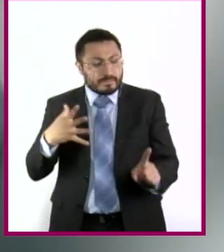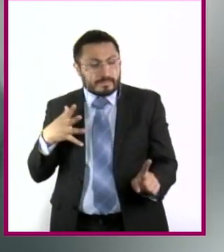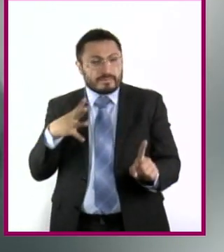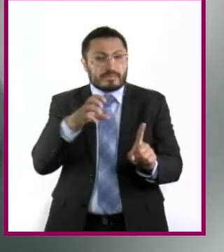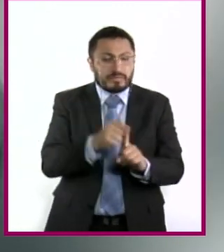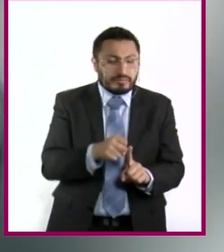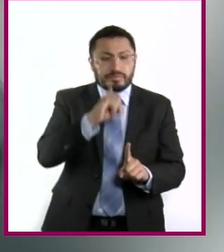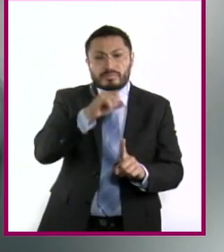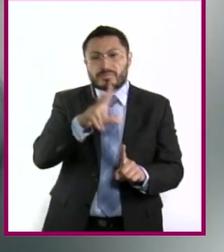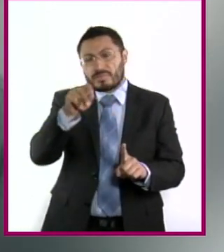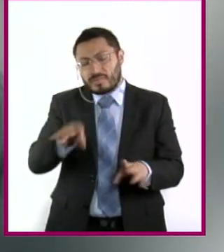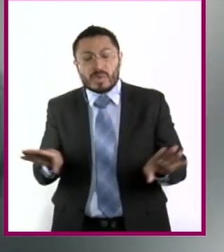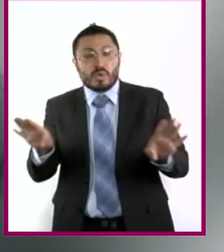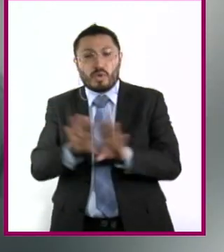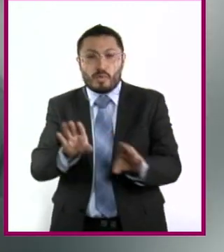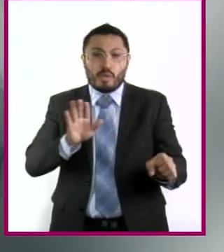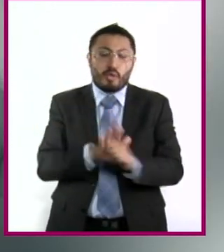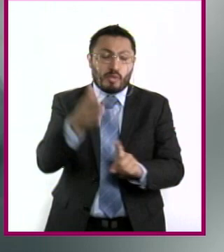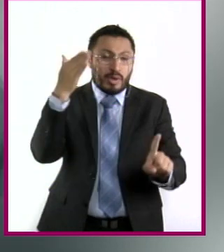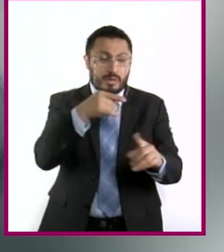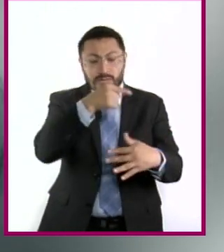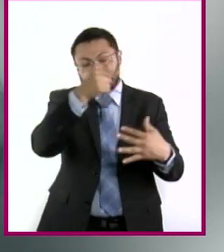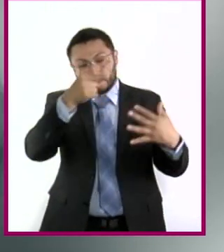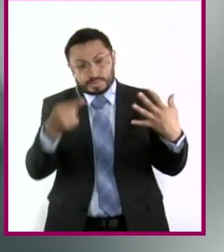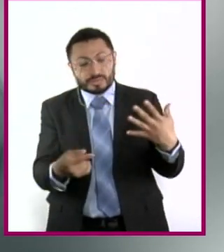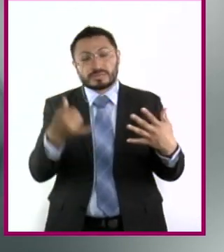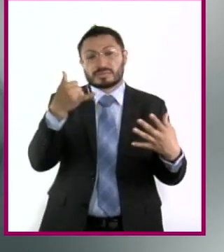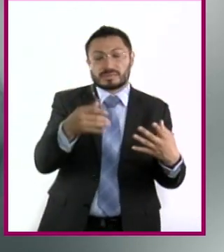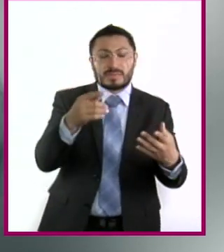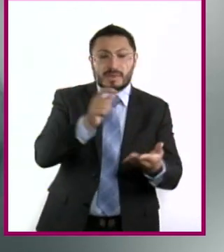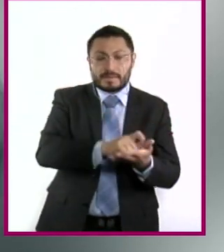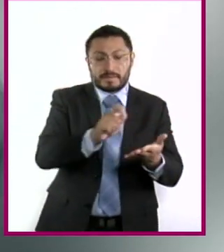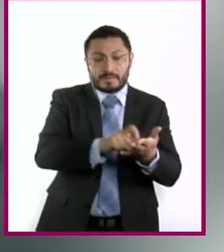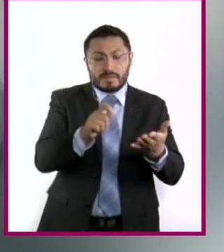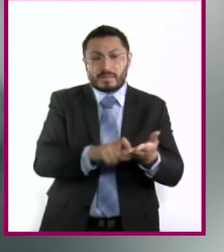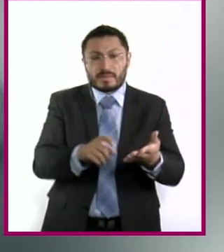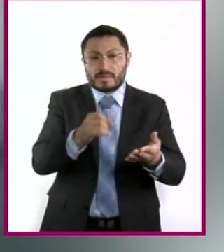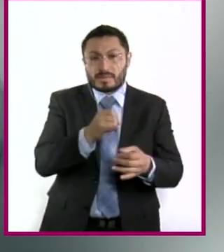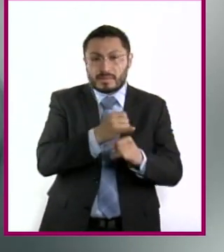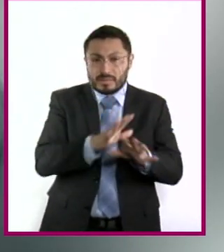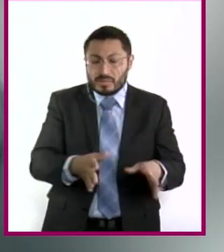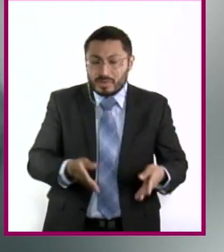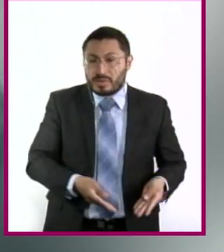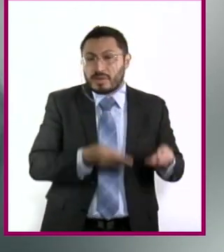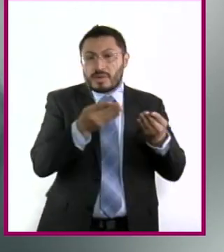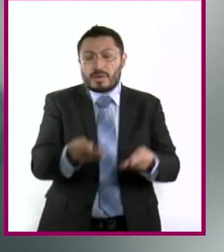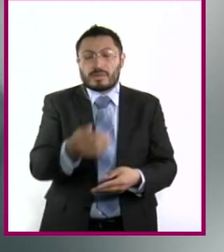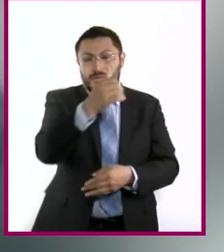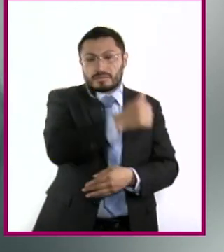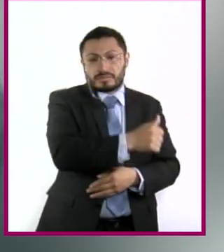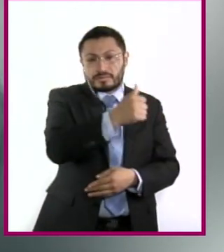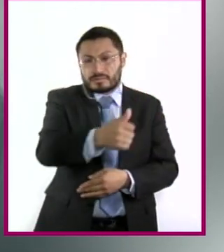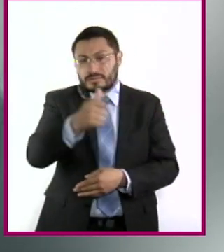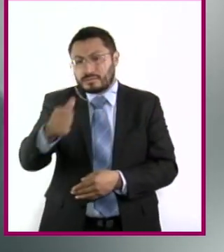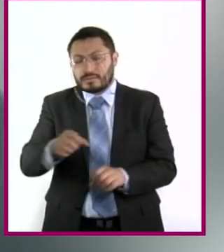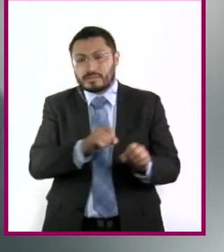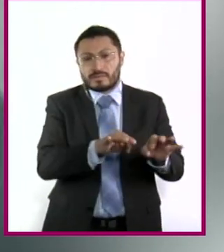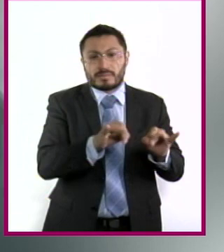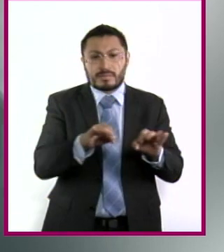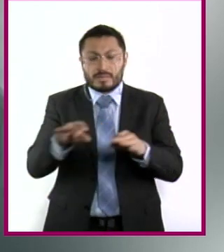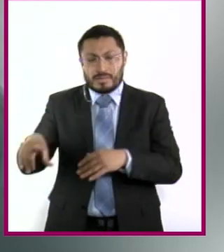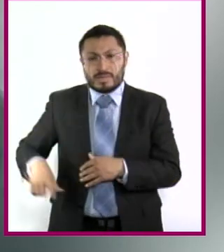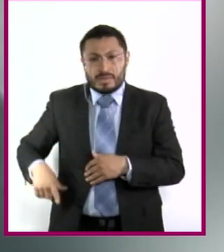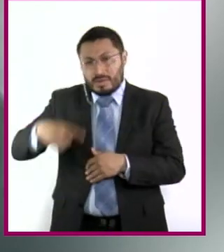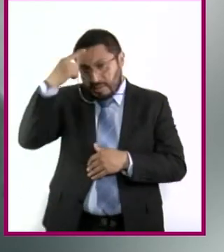los retos que tengan y entregamos un informe a cada una de las secretarías para que ellos tomen nuestras recomendaciones y